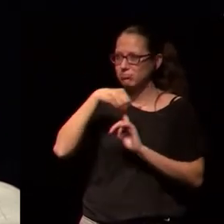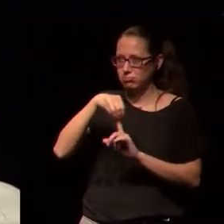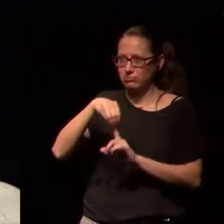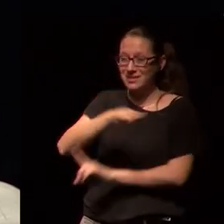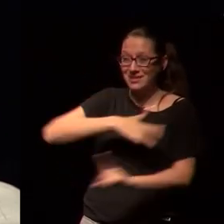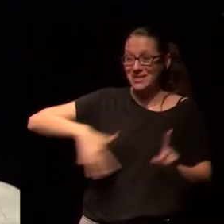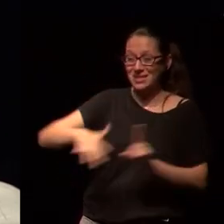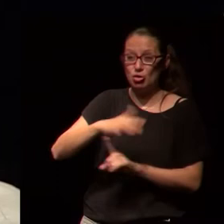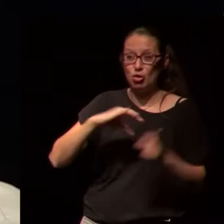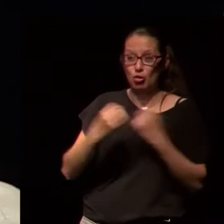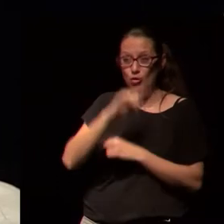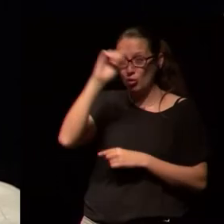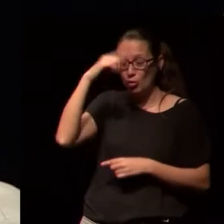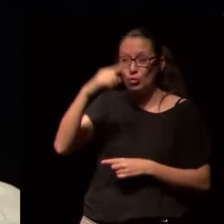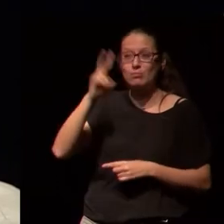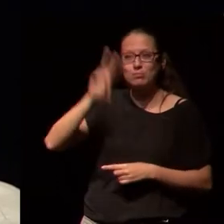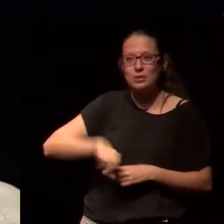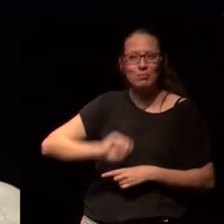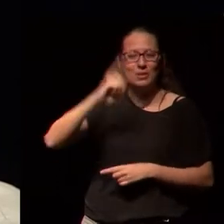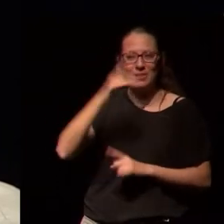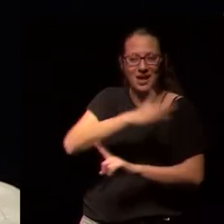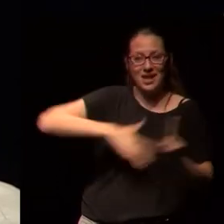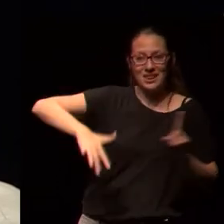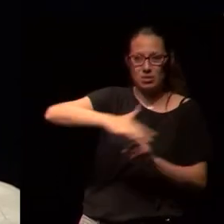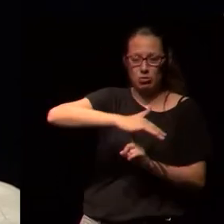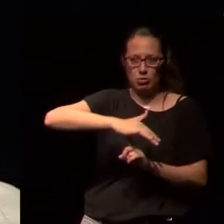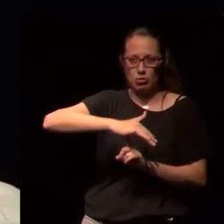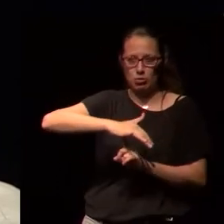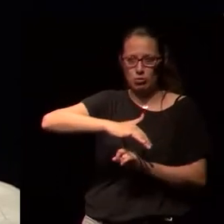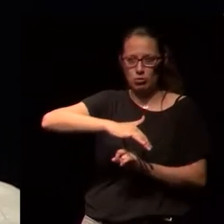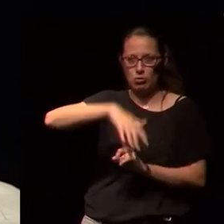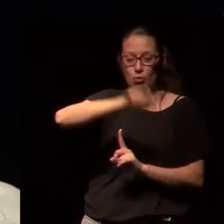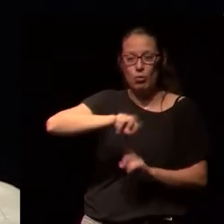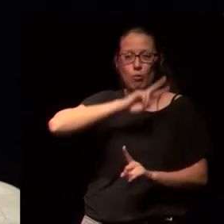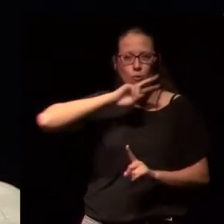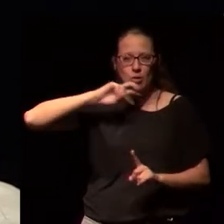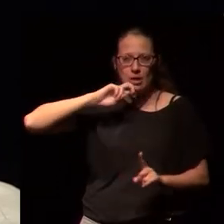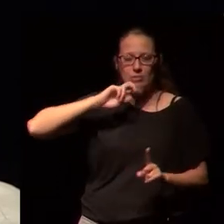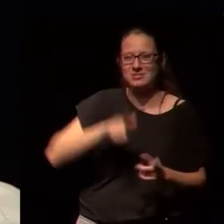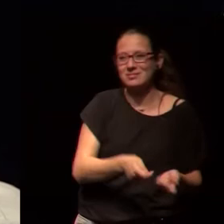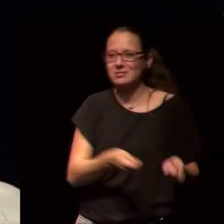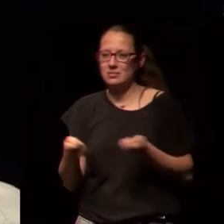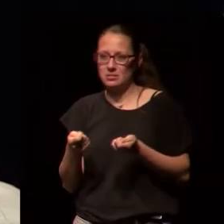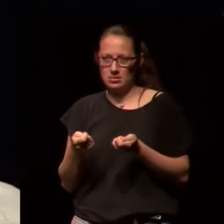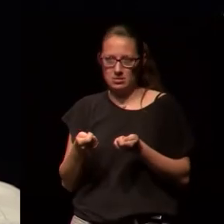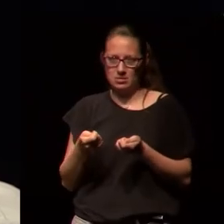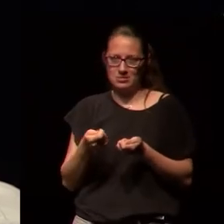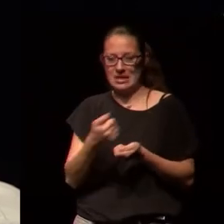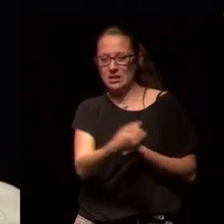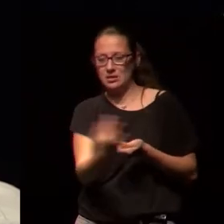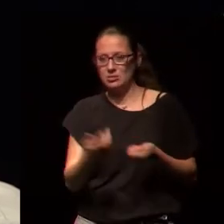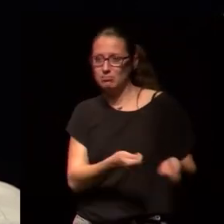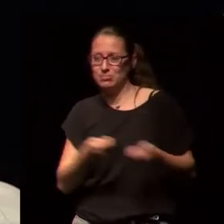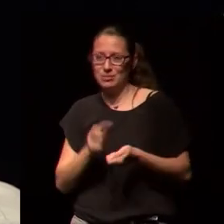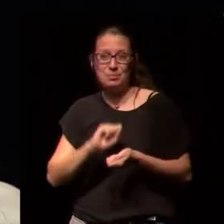la cultura fue el primer entorno del que fueron sacados los judíos y los demás. Es decir, que antes